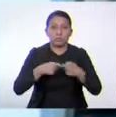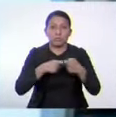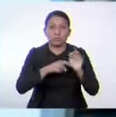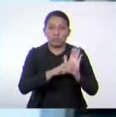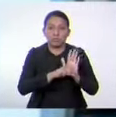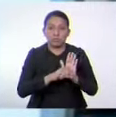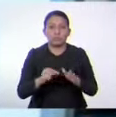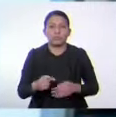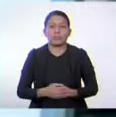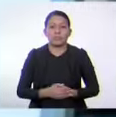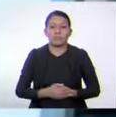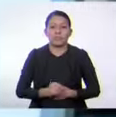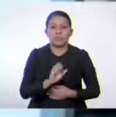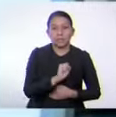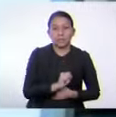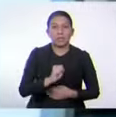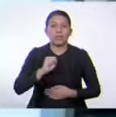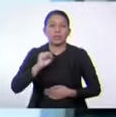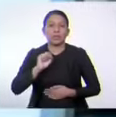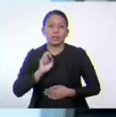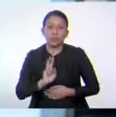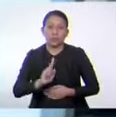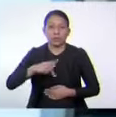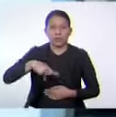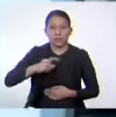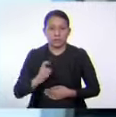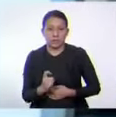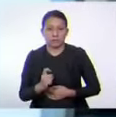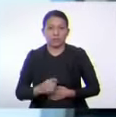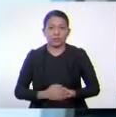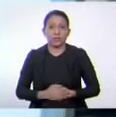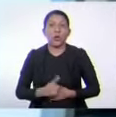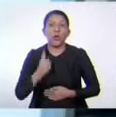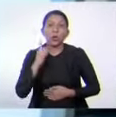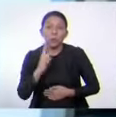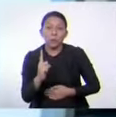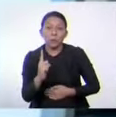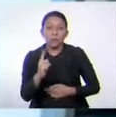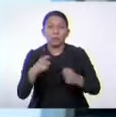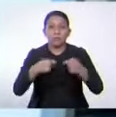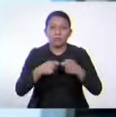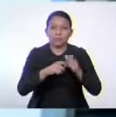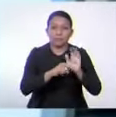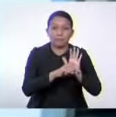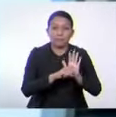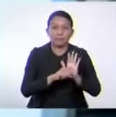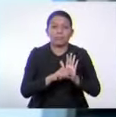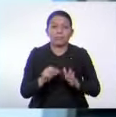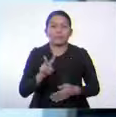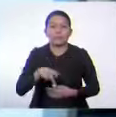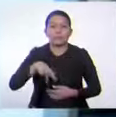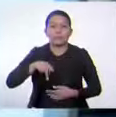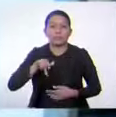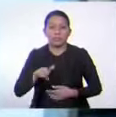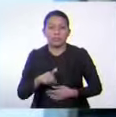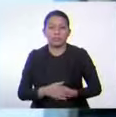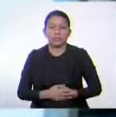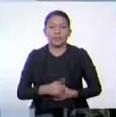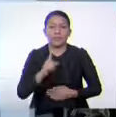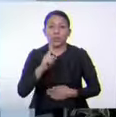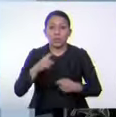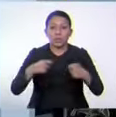en S, un electrón en 2px, un electrón en 2py y un electrón en